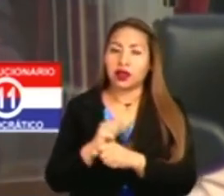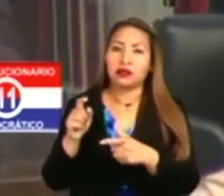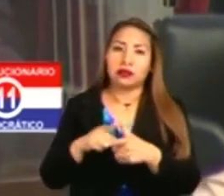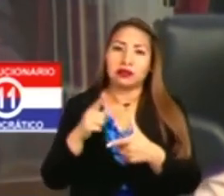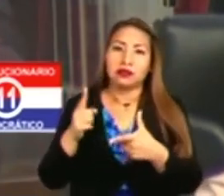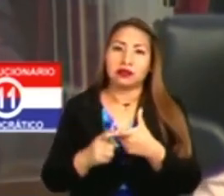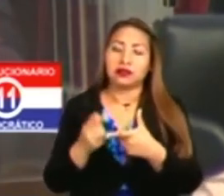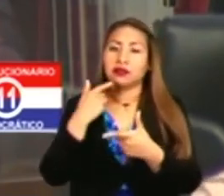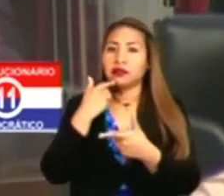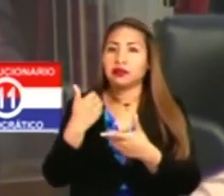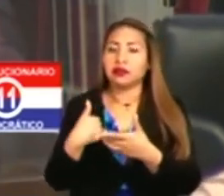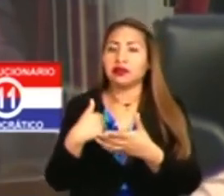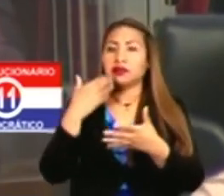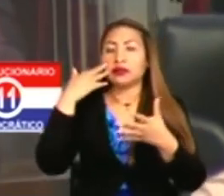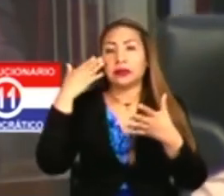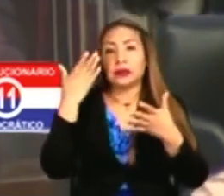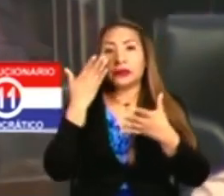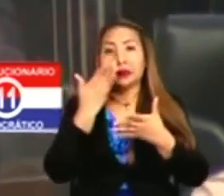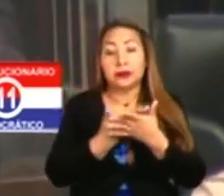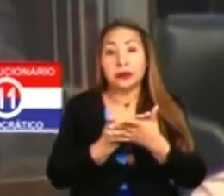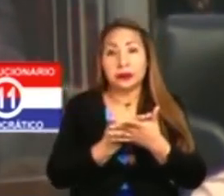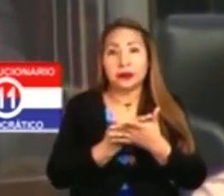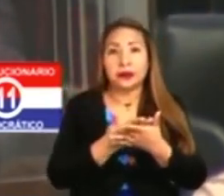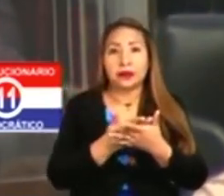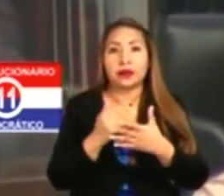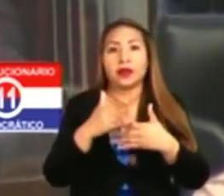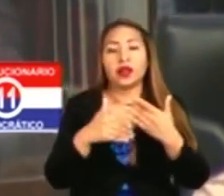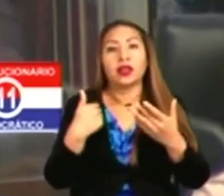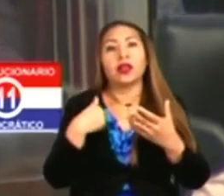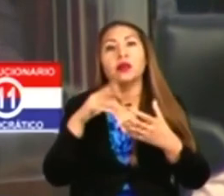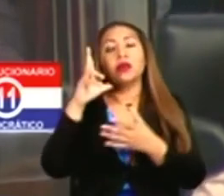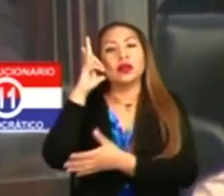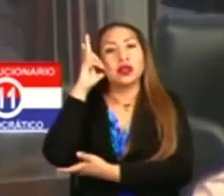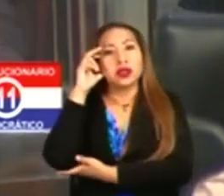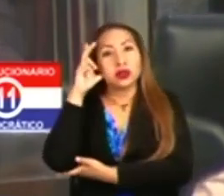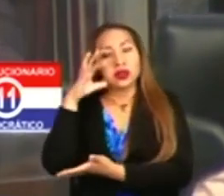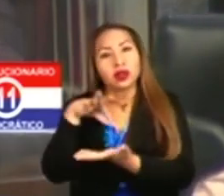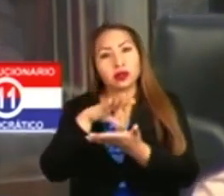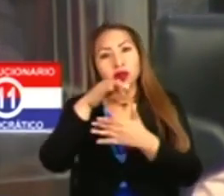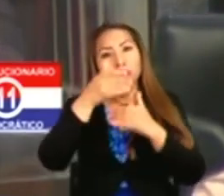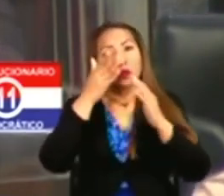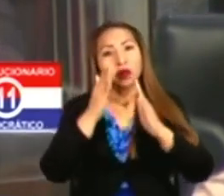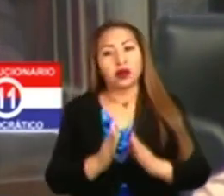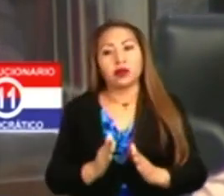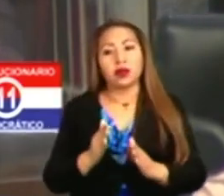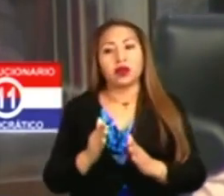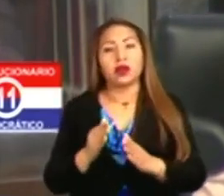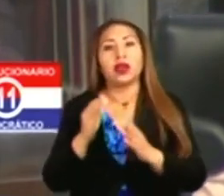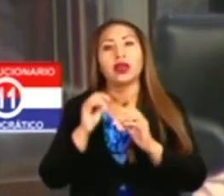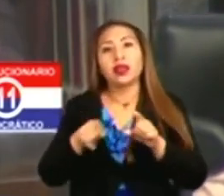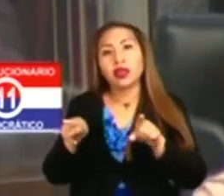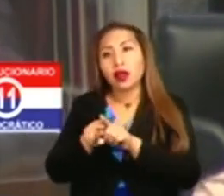Hay que escuchar al pueblo y el aumento de los impuestos no se puede dar.